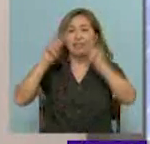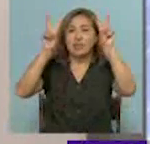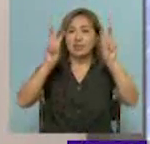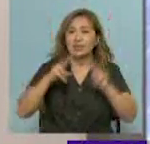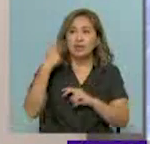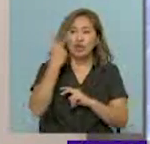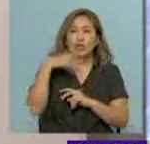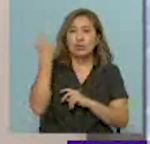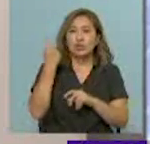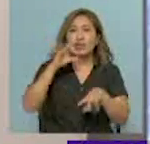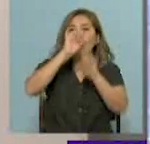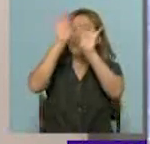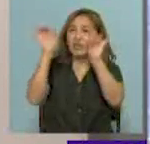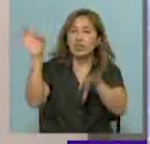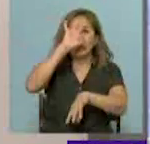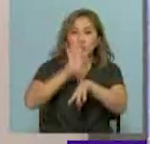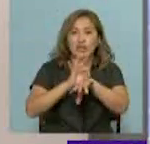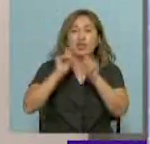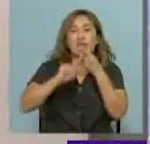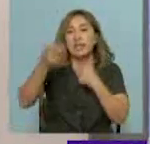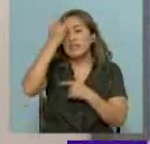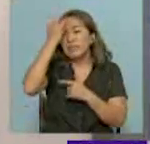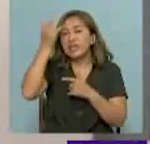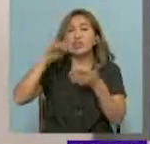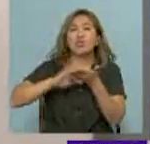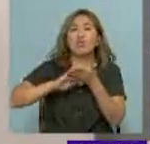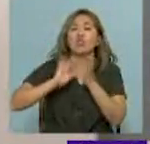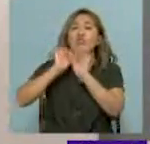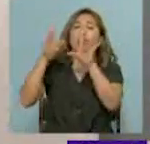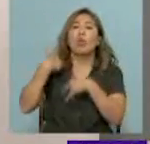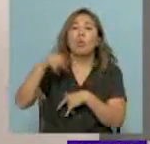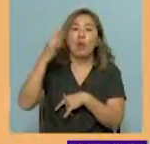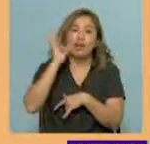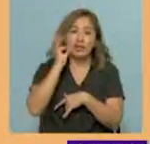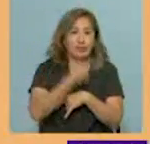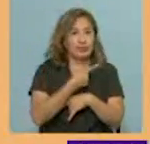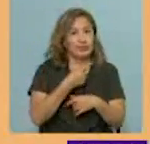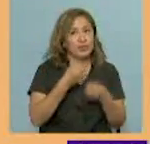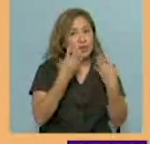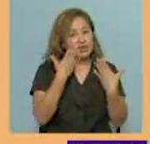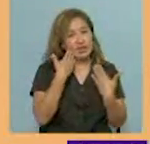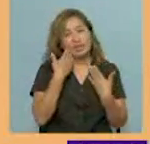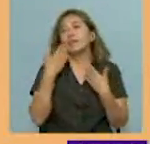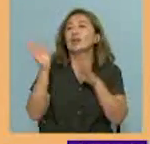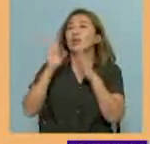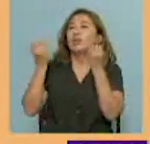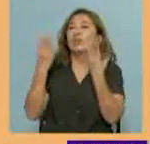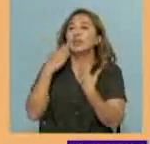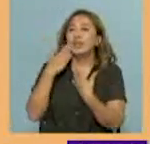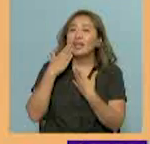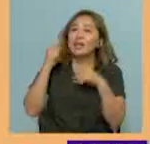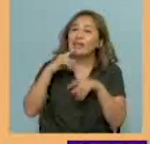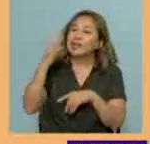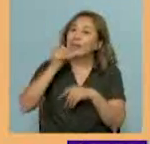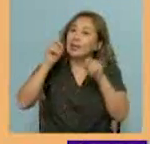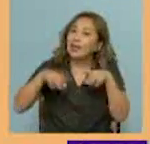dengue hantavirus en la provincia de jujuy que nos puede decir muy buenas tardes muy buenas tardes la verdad que la situación epidemiológica